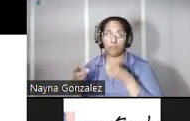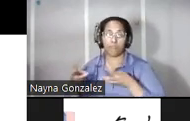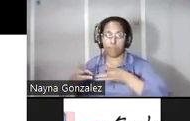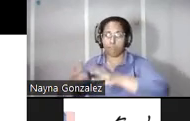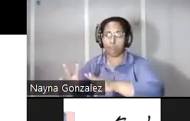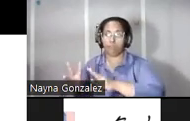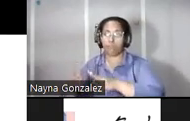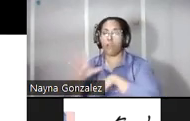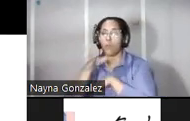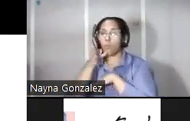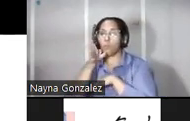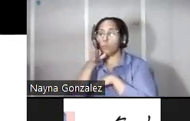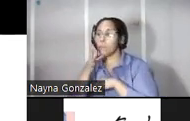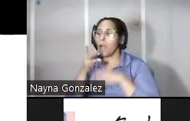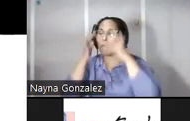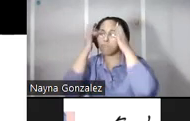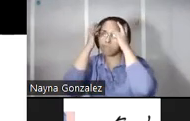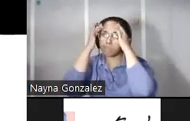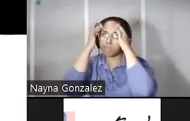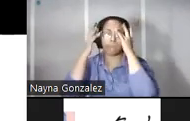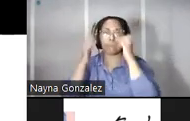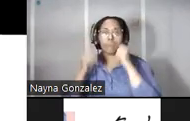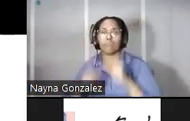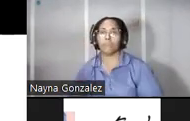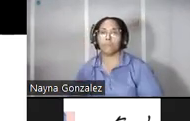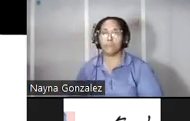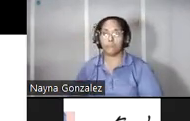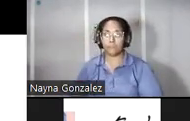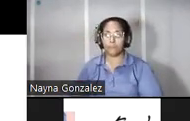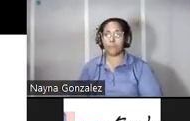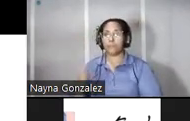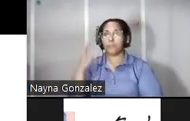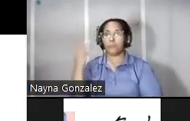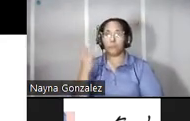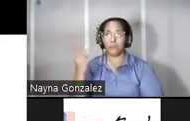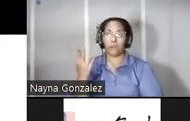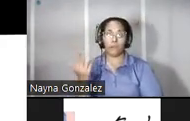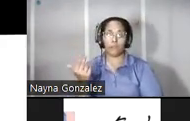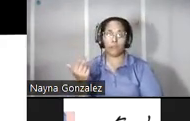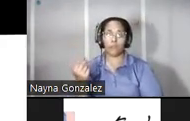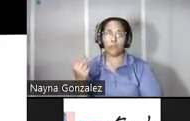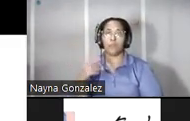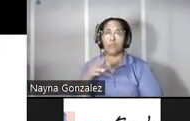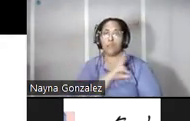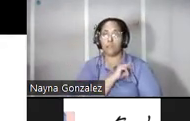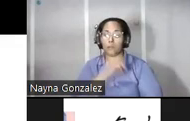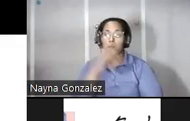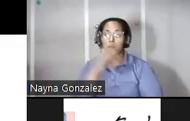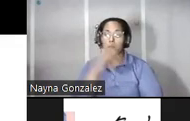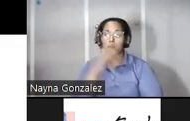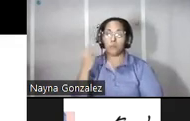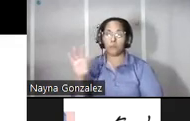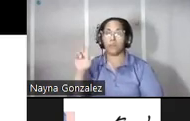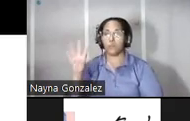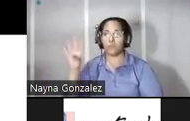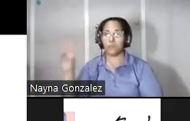forma como una madre desesperada. El miércoles 13 de noviembre de